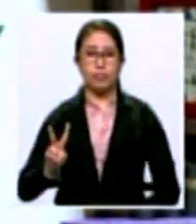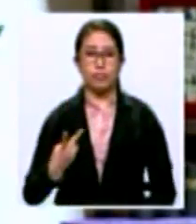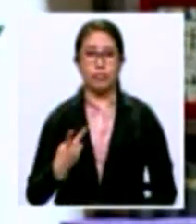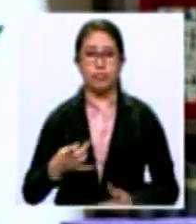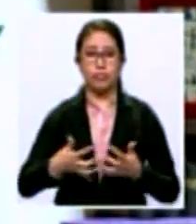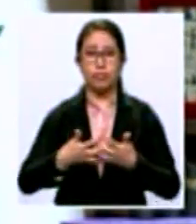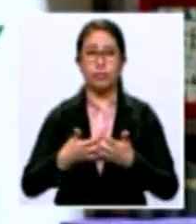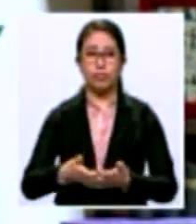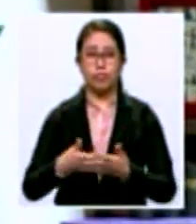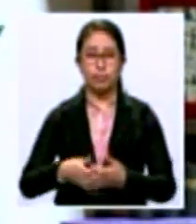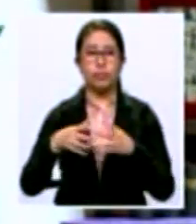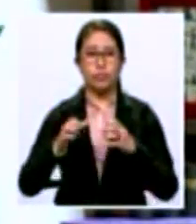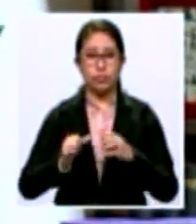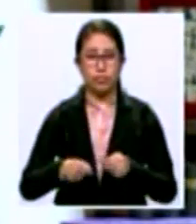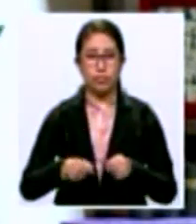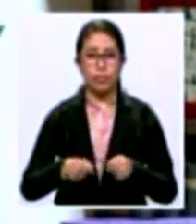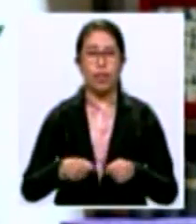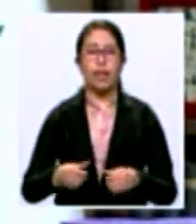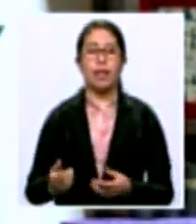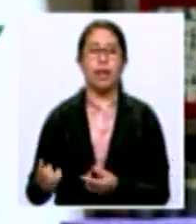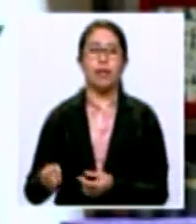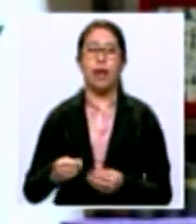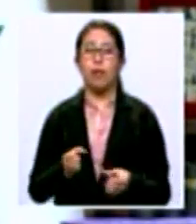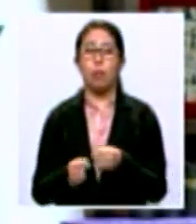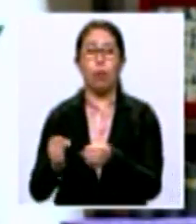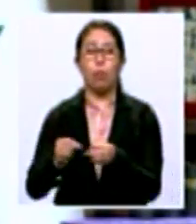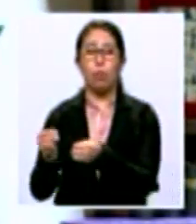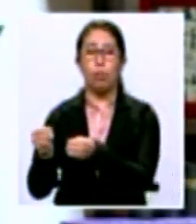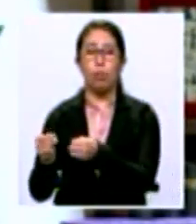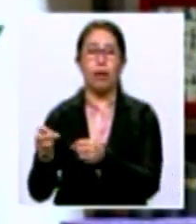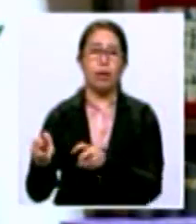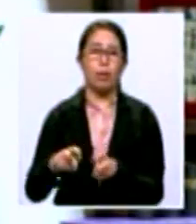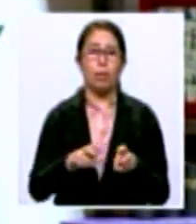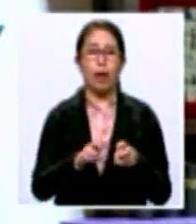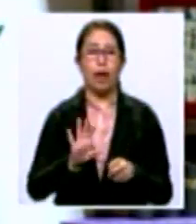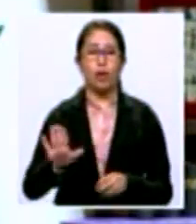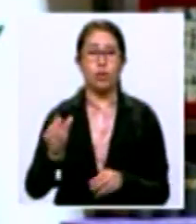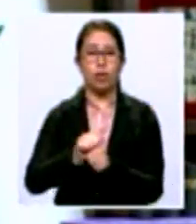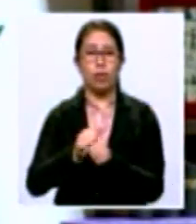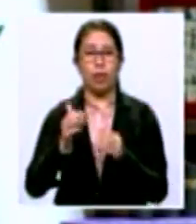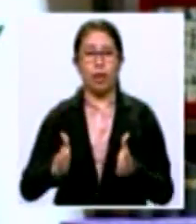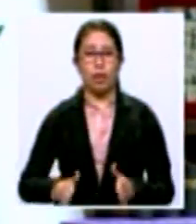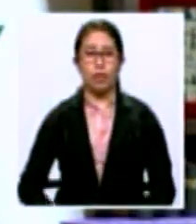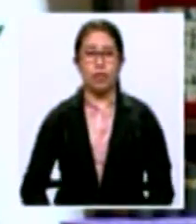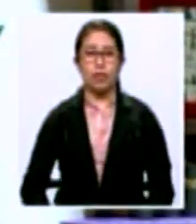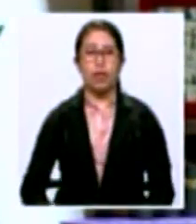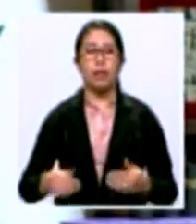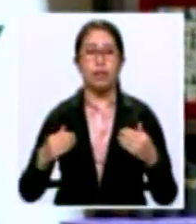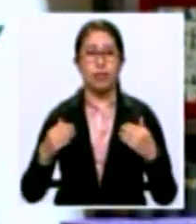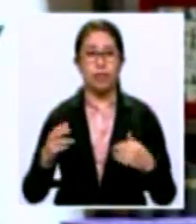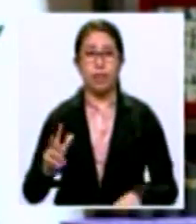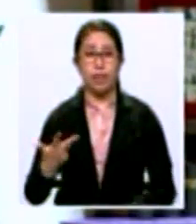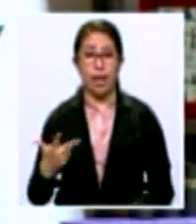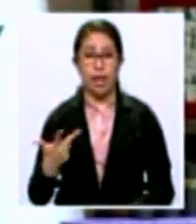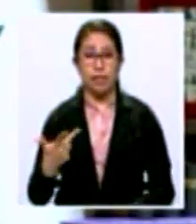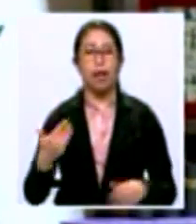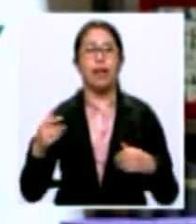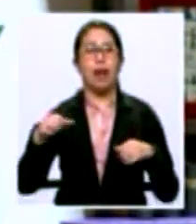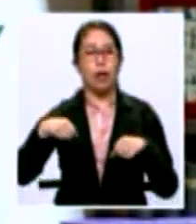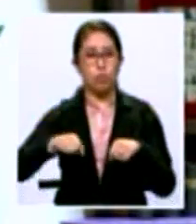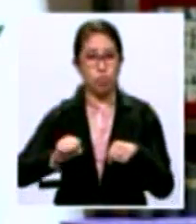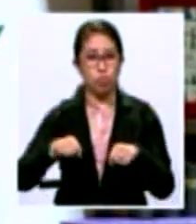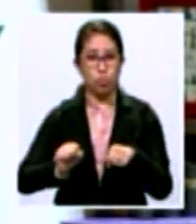empresas podrán transportar a sus trabajadores. Número 3, se podrá manejar motos y bicicletas para